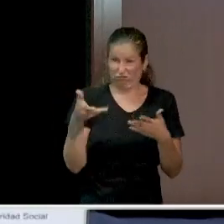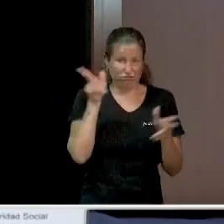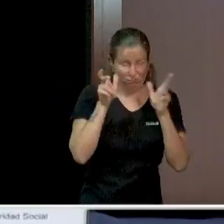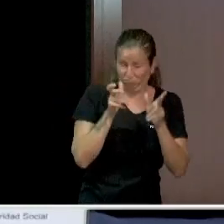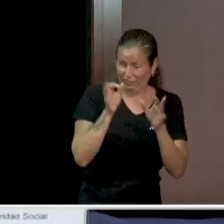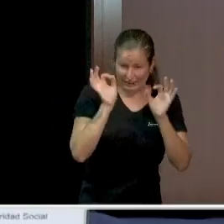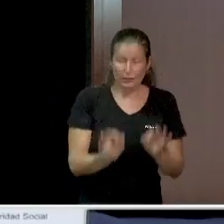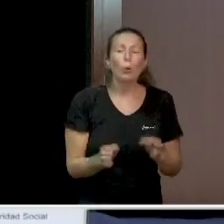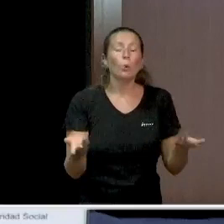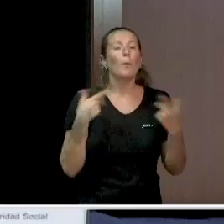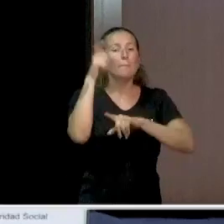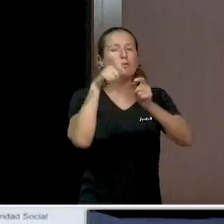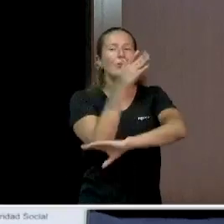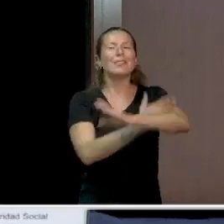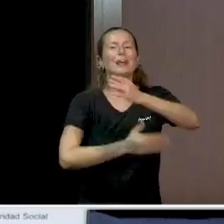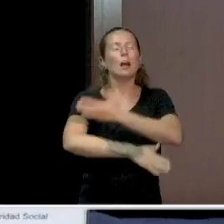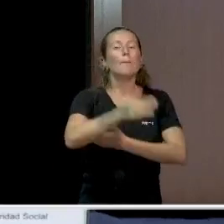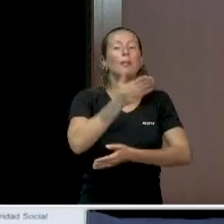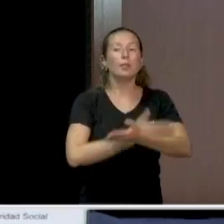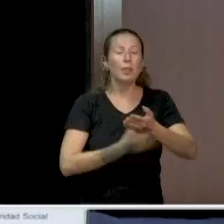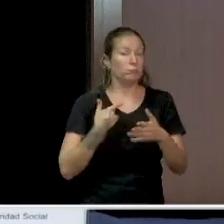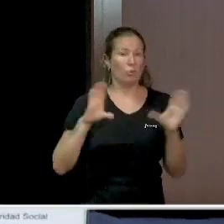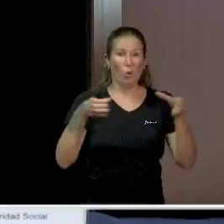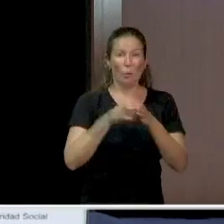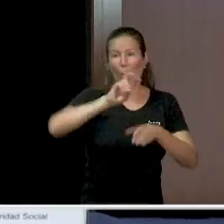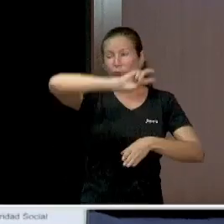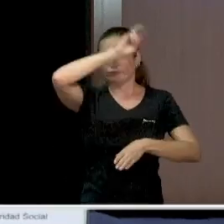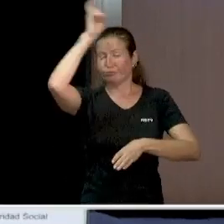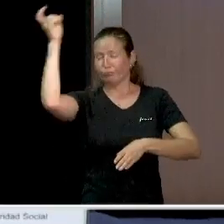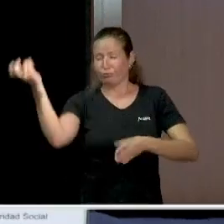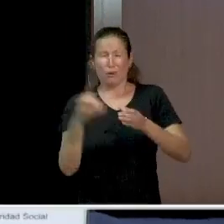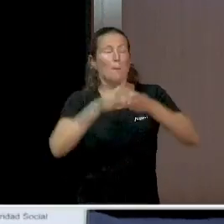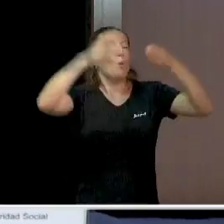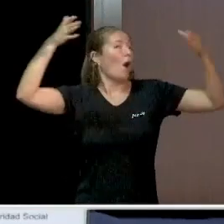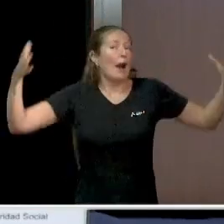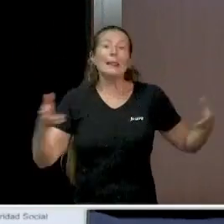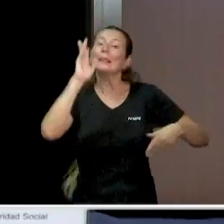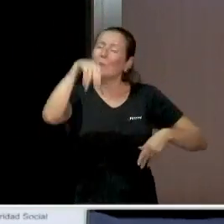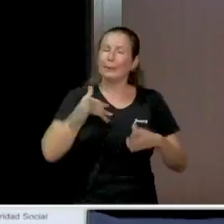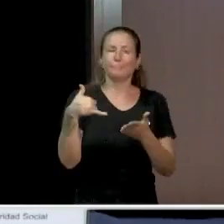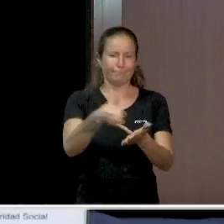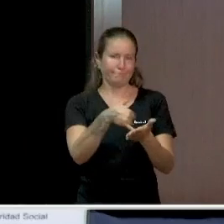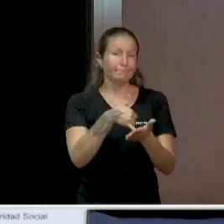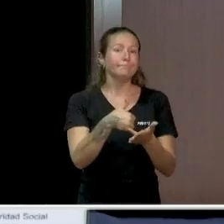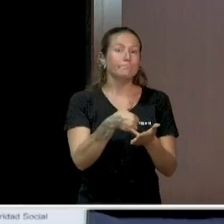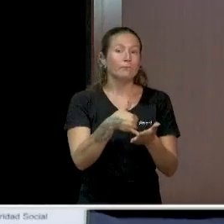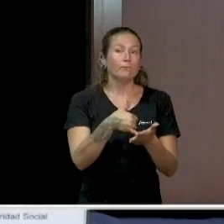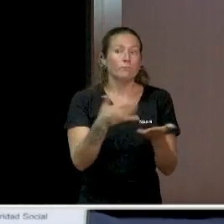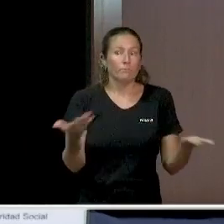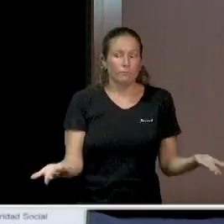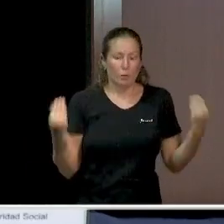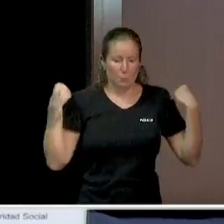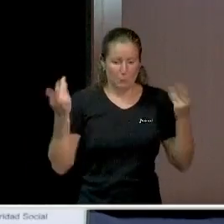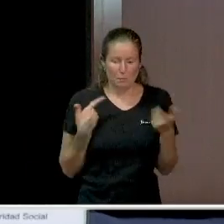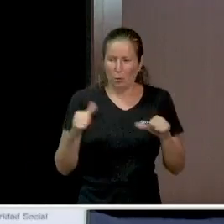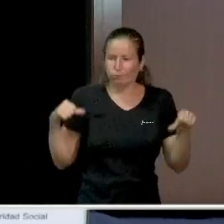personas con discapacidad son un grupo amplio y, sobre todo, vulnerable. Y sobre él impactan de manera directa las